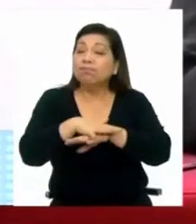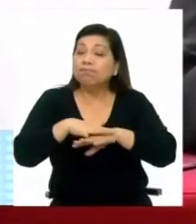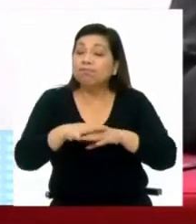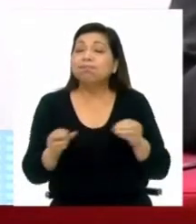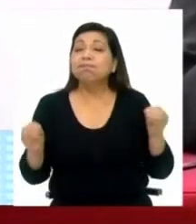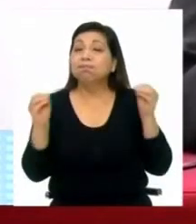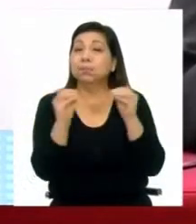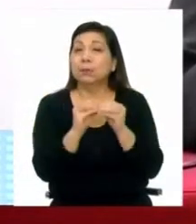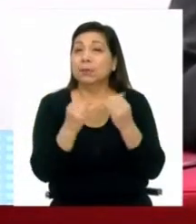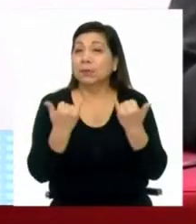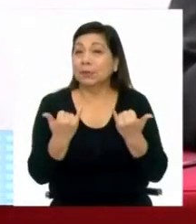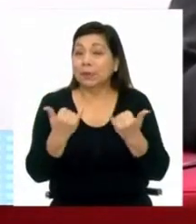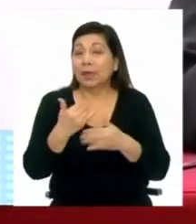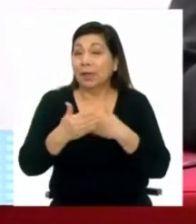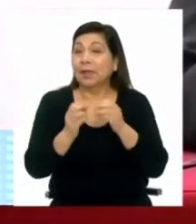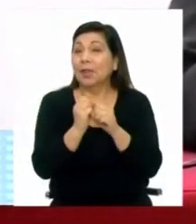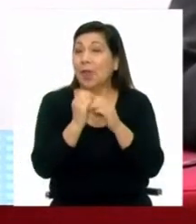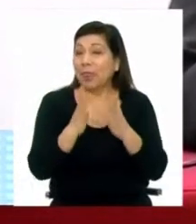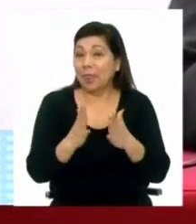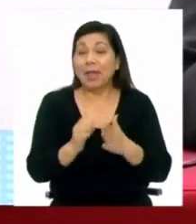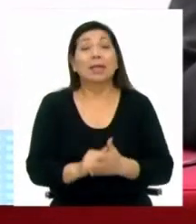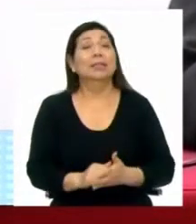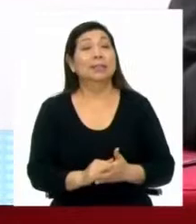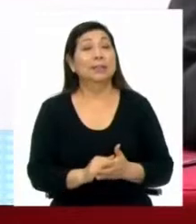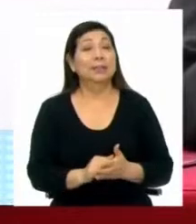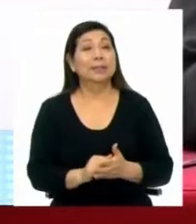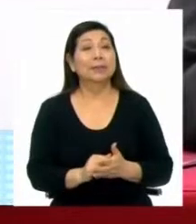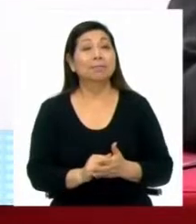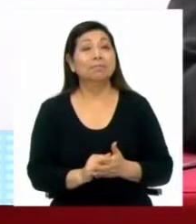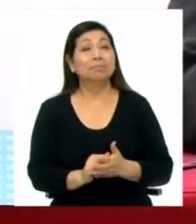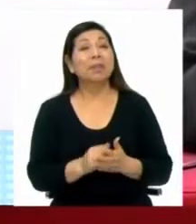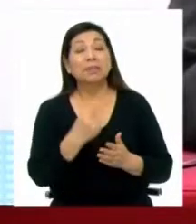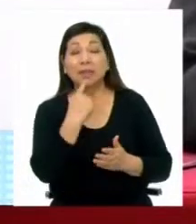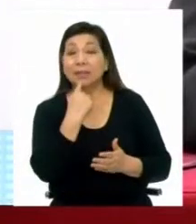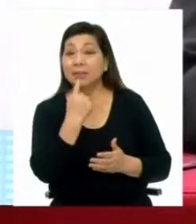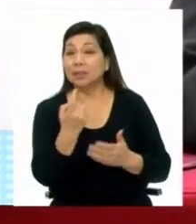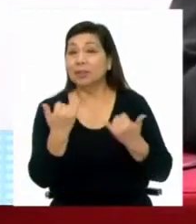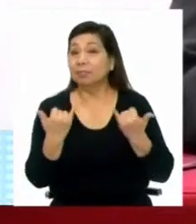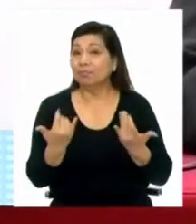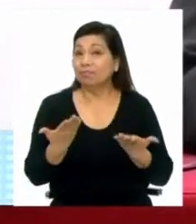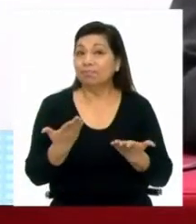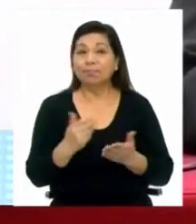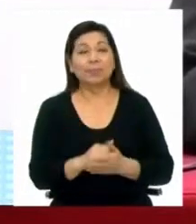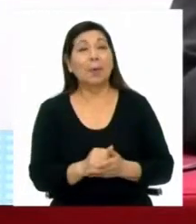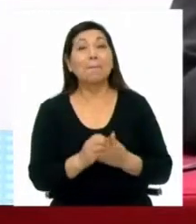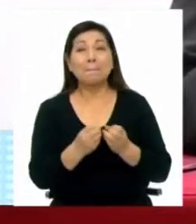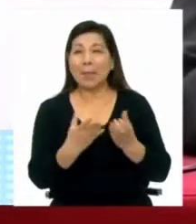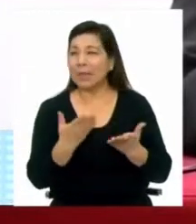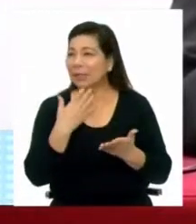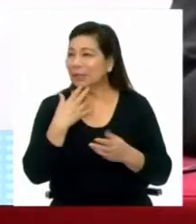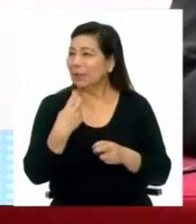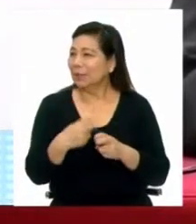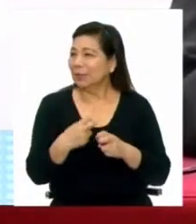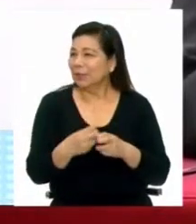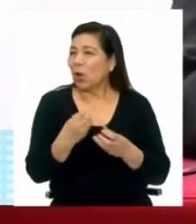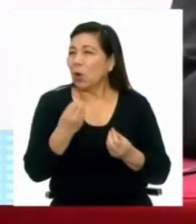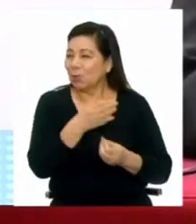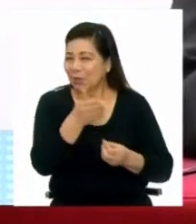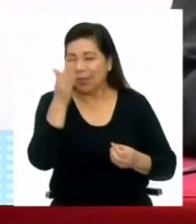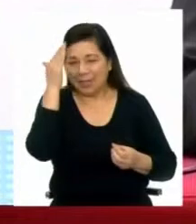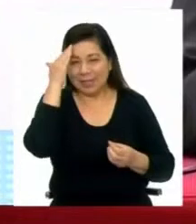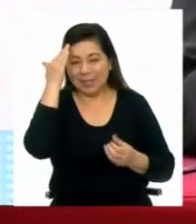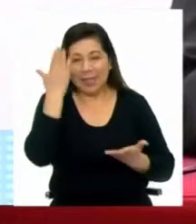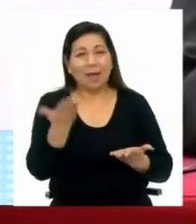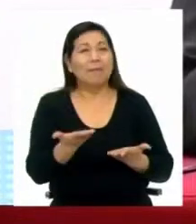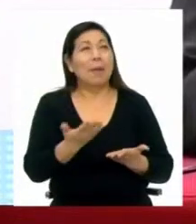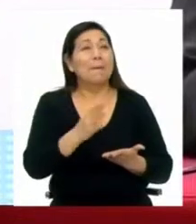que en estos días se han manifestado de manera bastante aguda, y como ustedes saben,